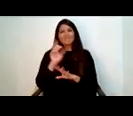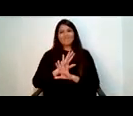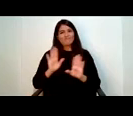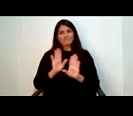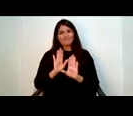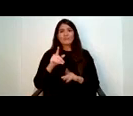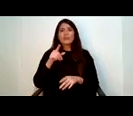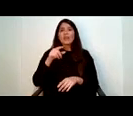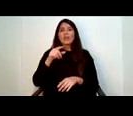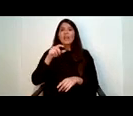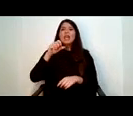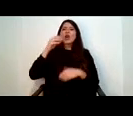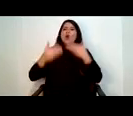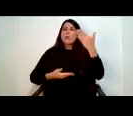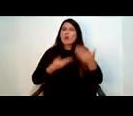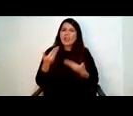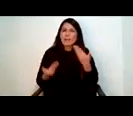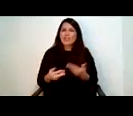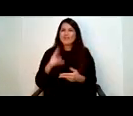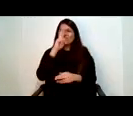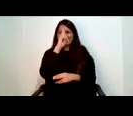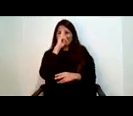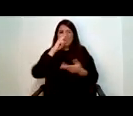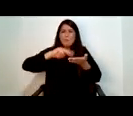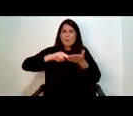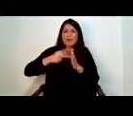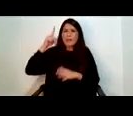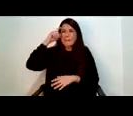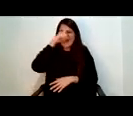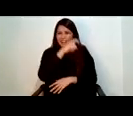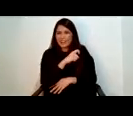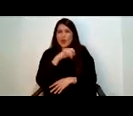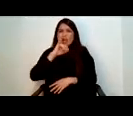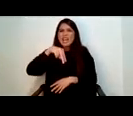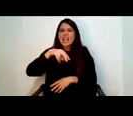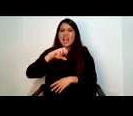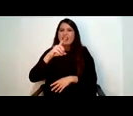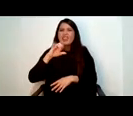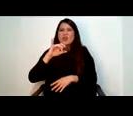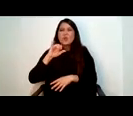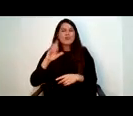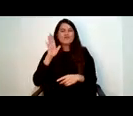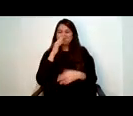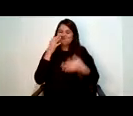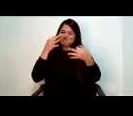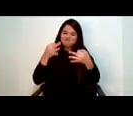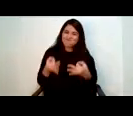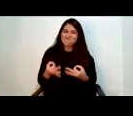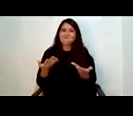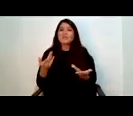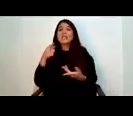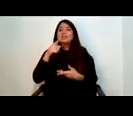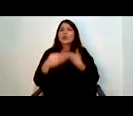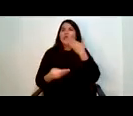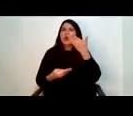abordamos comportamientos inadecuados o problemáticos, siempre lo vamos a hacer en comportamientos que van